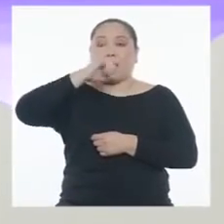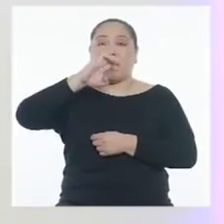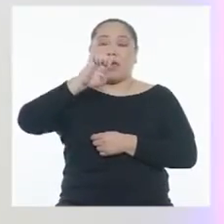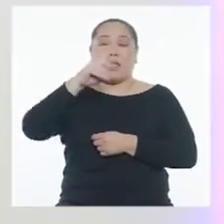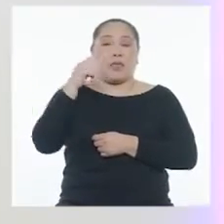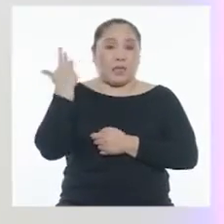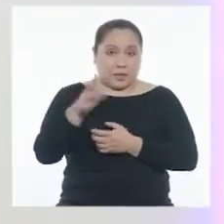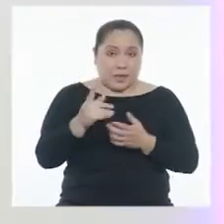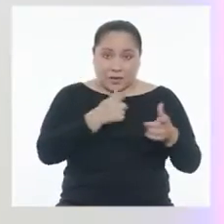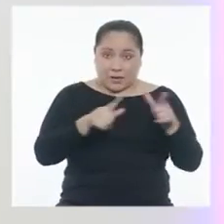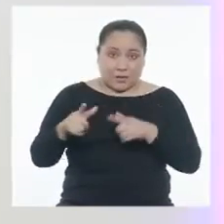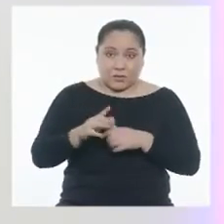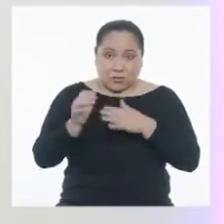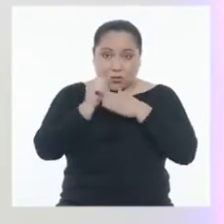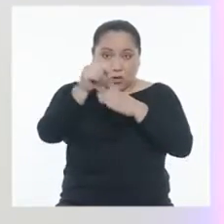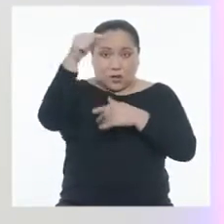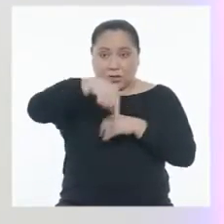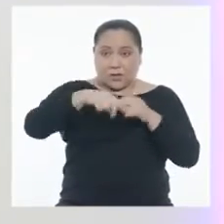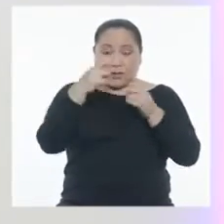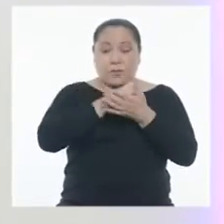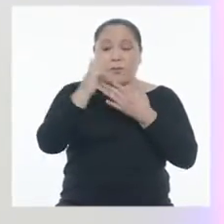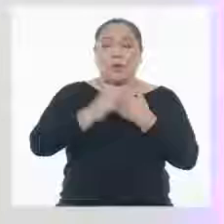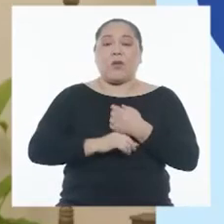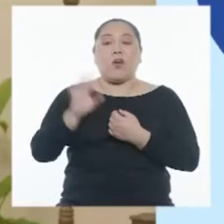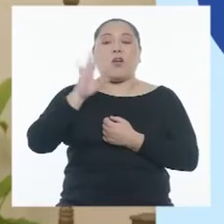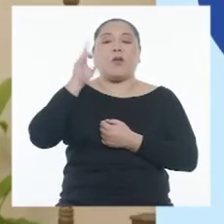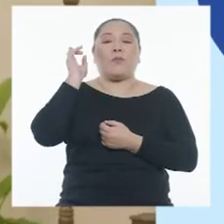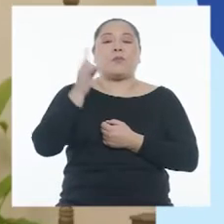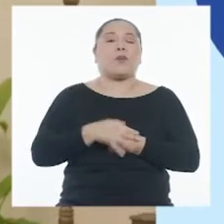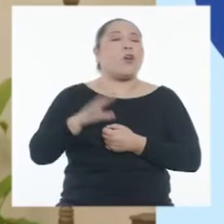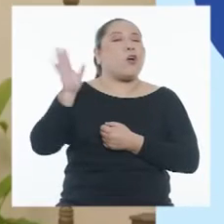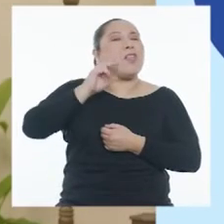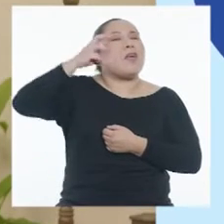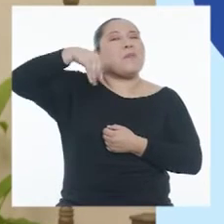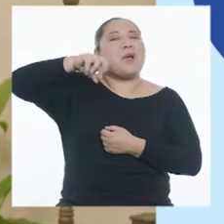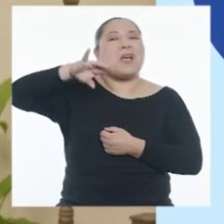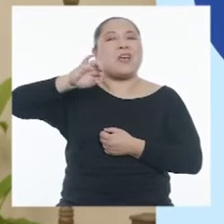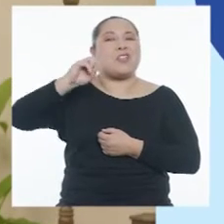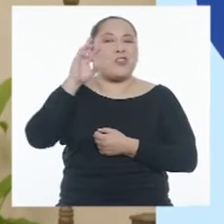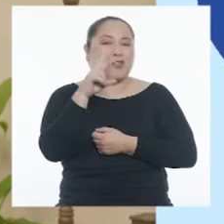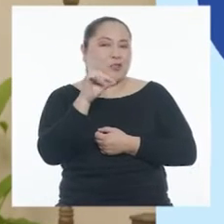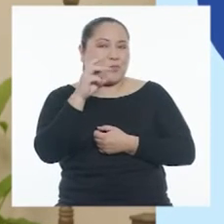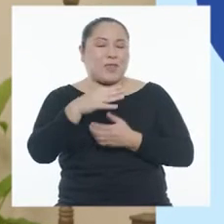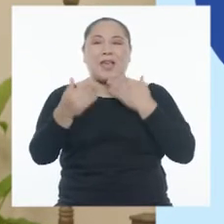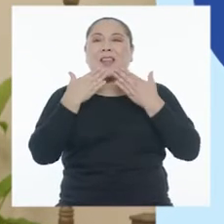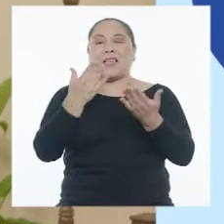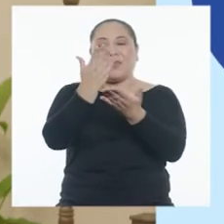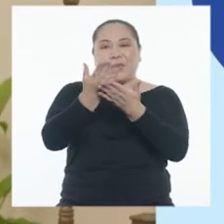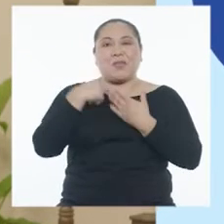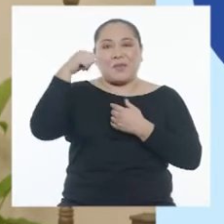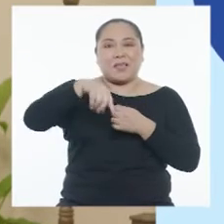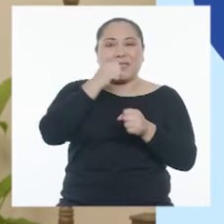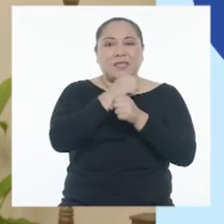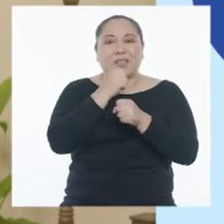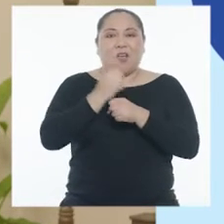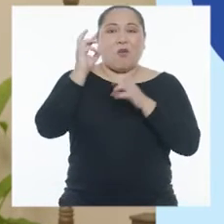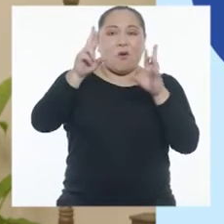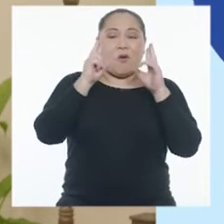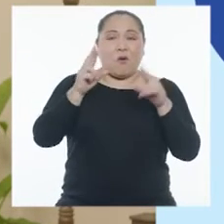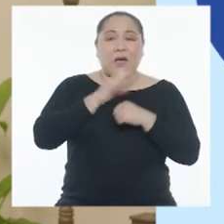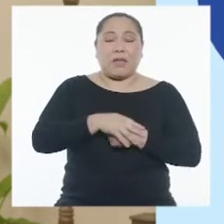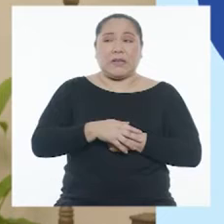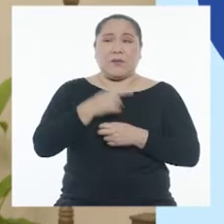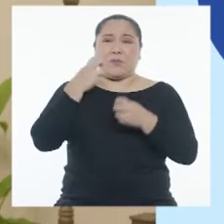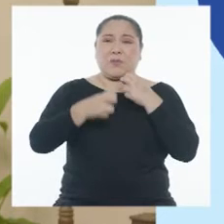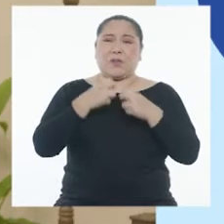actividad? Hagámoslo. Profesor Jaime Tejeda. Hola, Mario Romina. Gracias por invitarme a esta actividad.